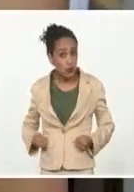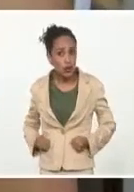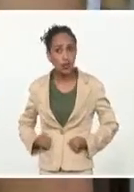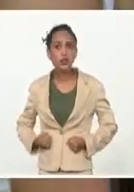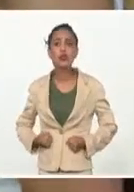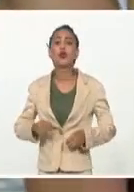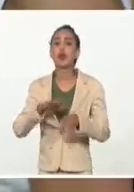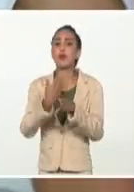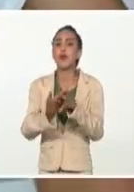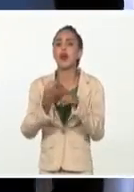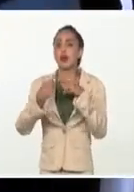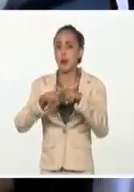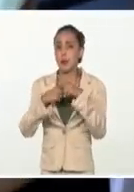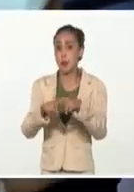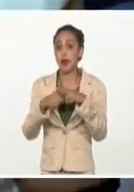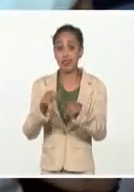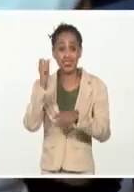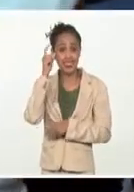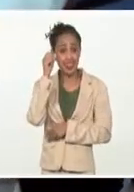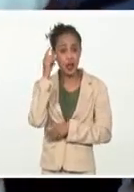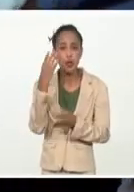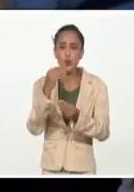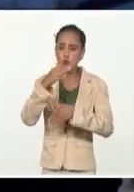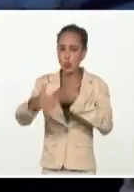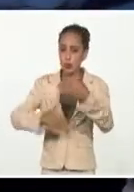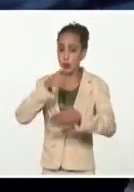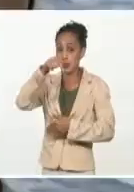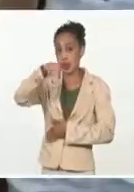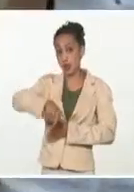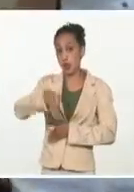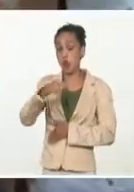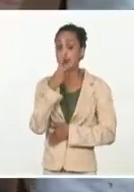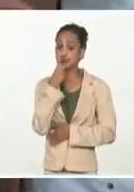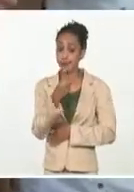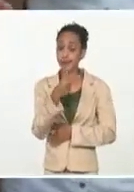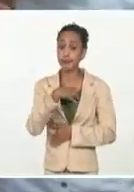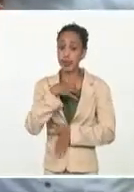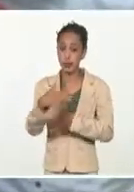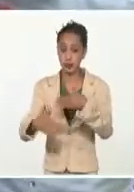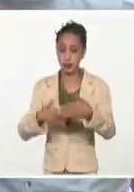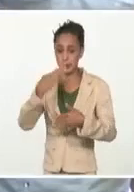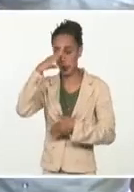alternativas a muchos de los problemas que hoy enfrenta el país